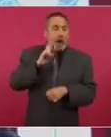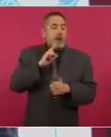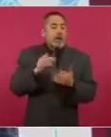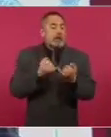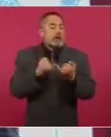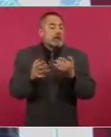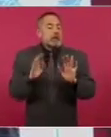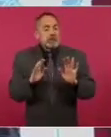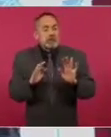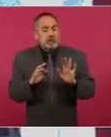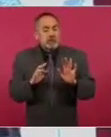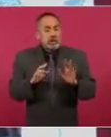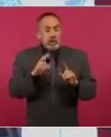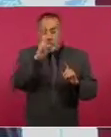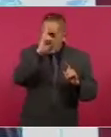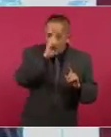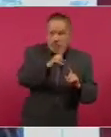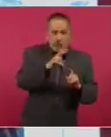para usos médicos.